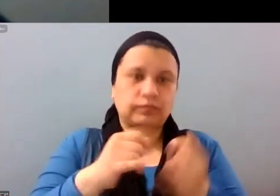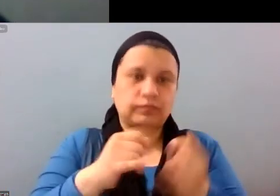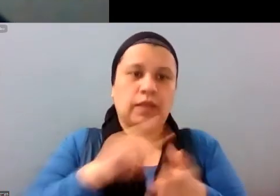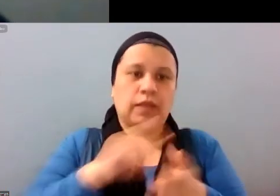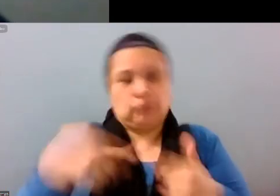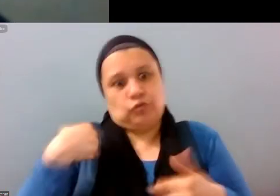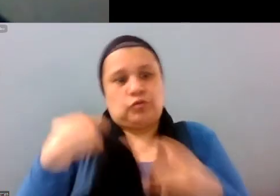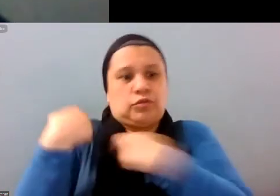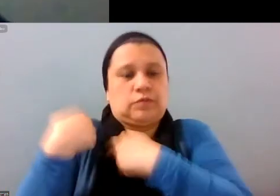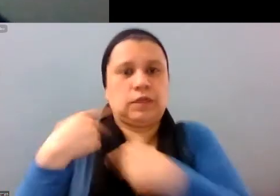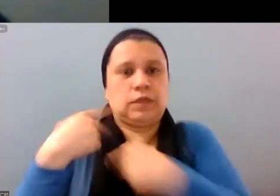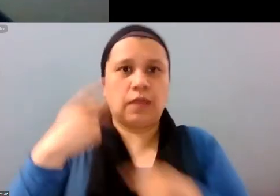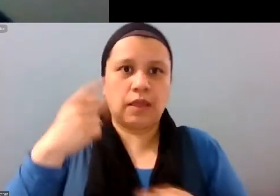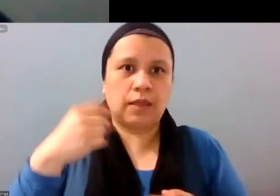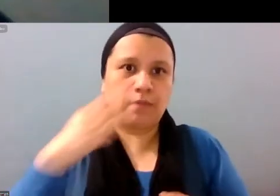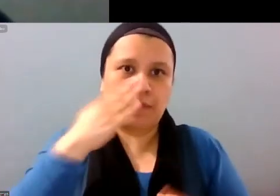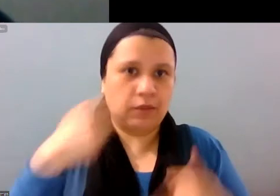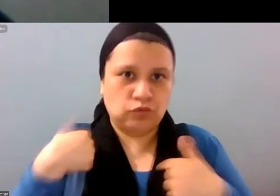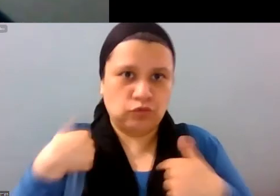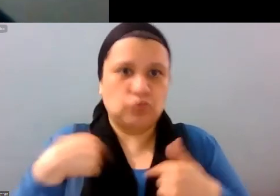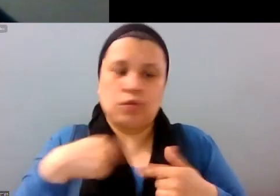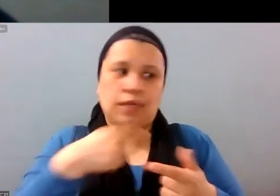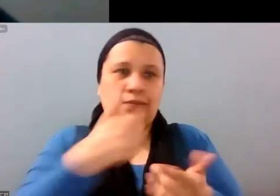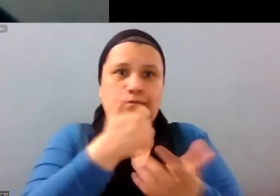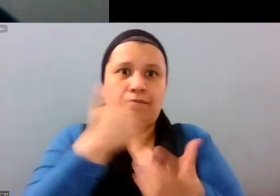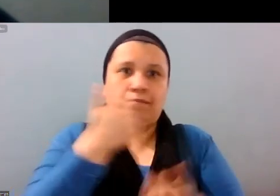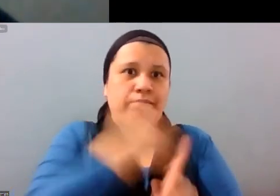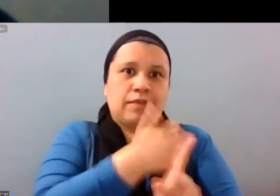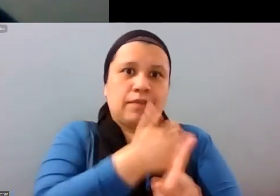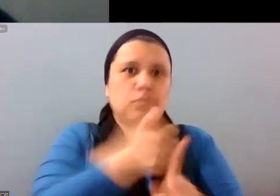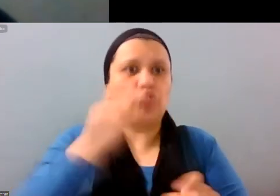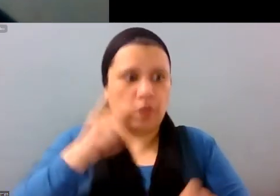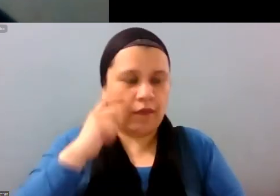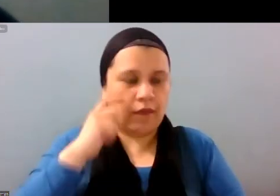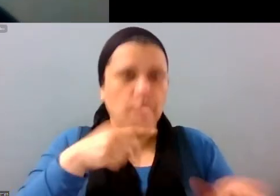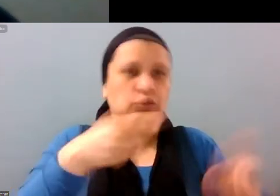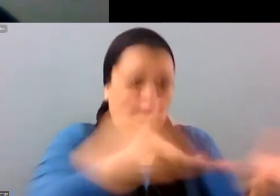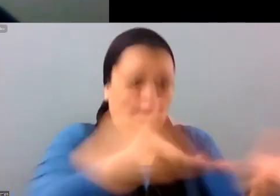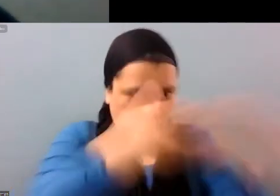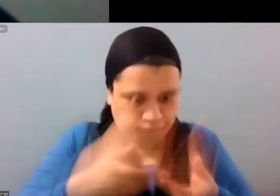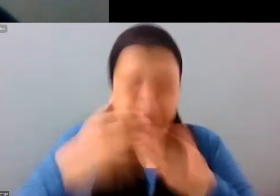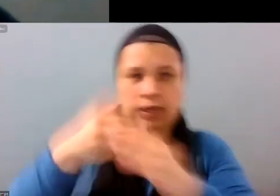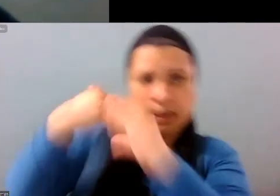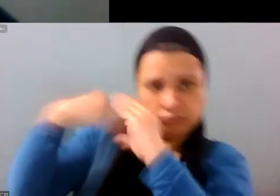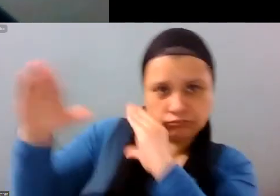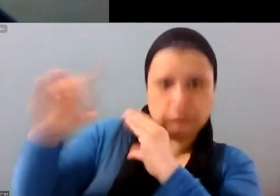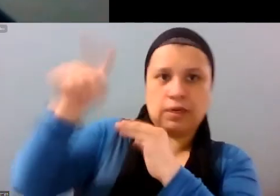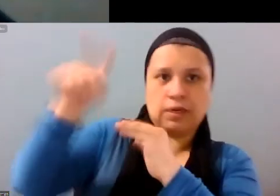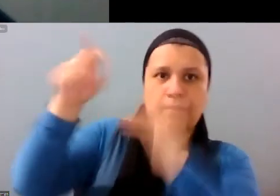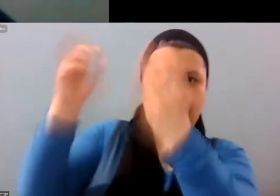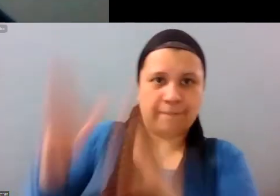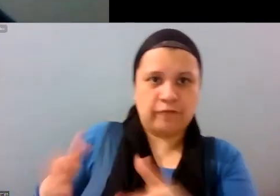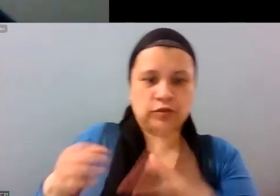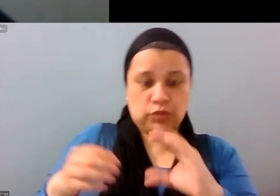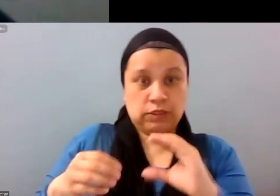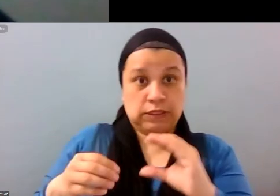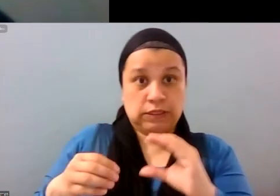padre ellos no lo hacen uno como papá era el que tenía que enviar las evidencias y sí fue